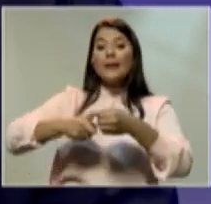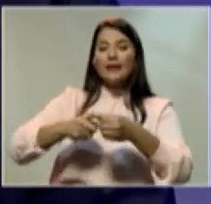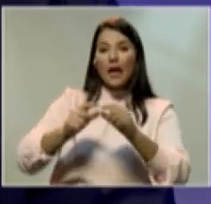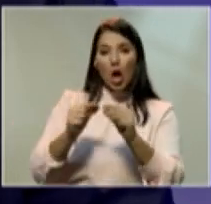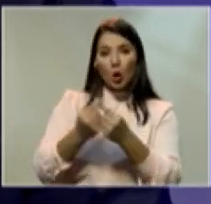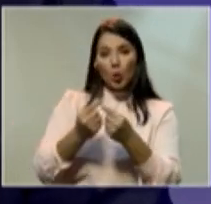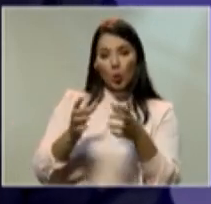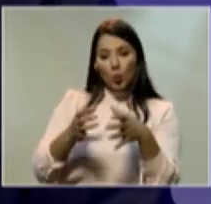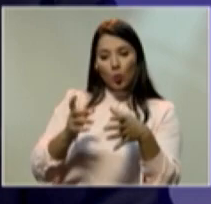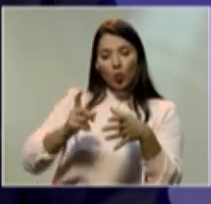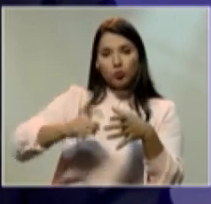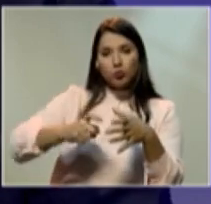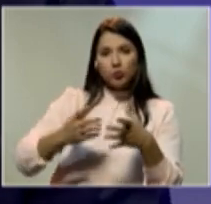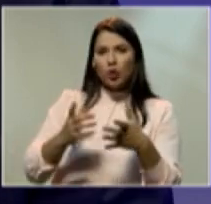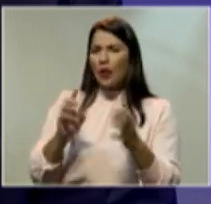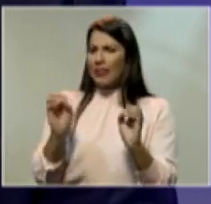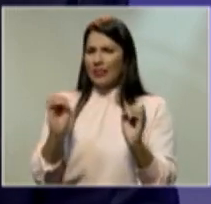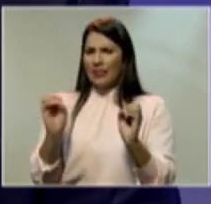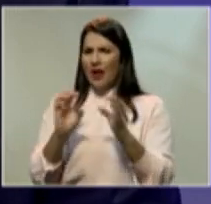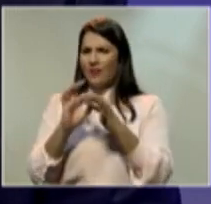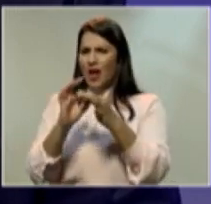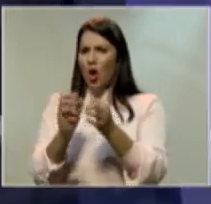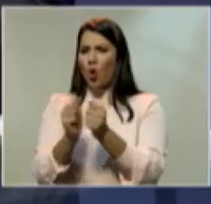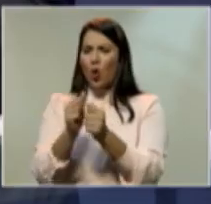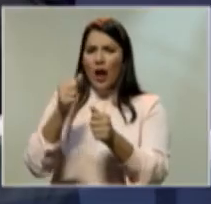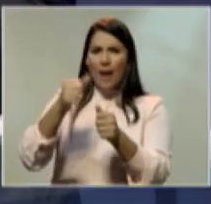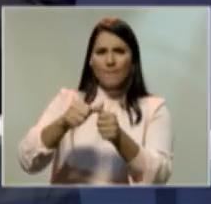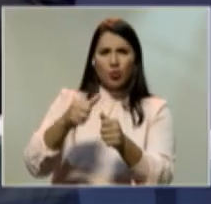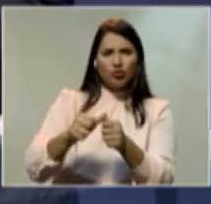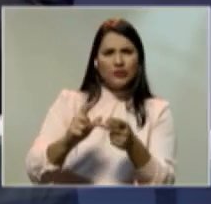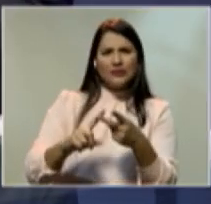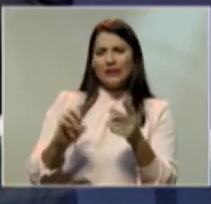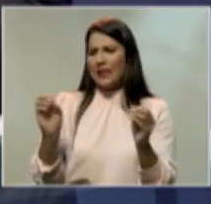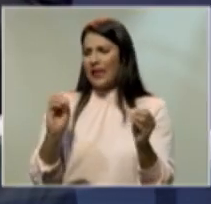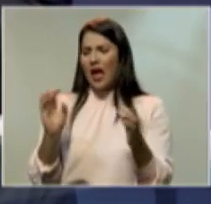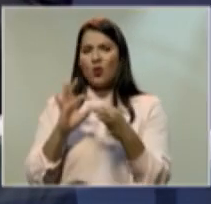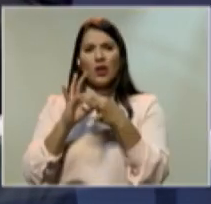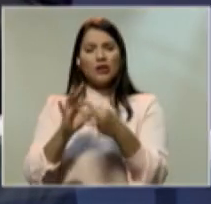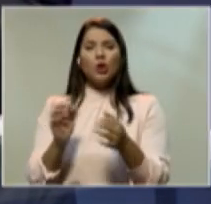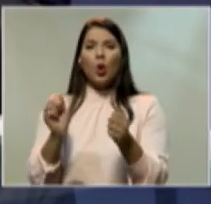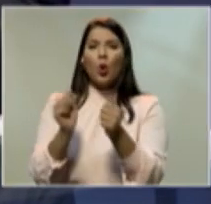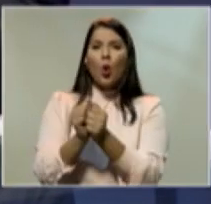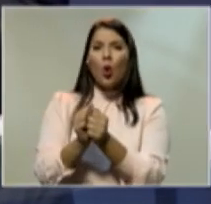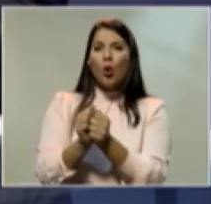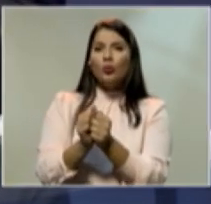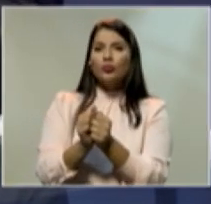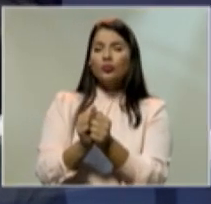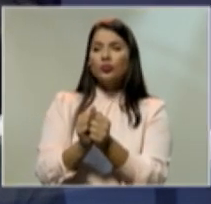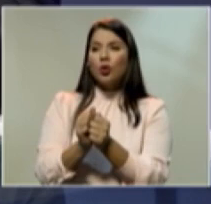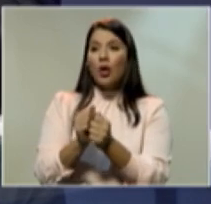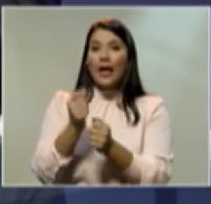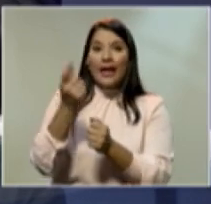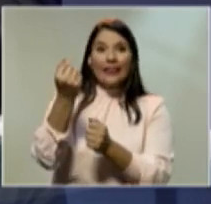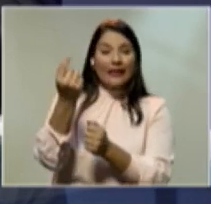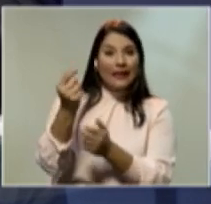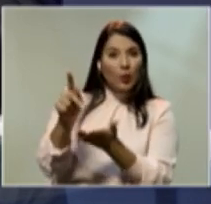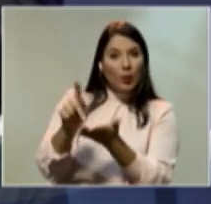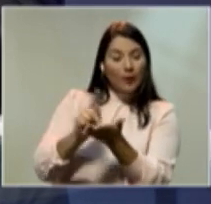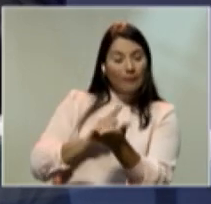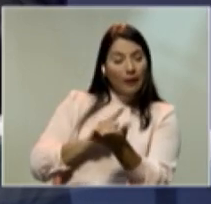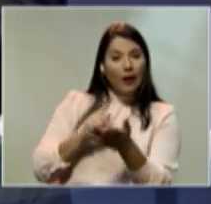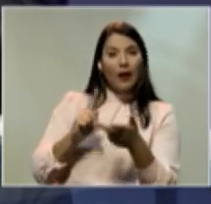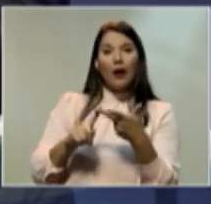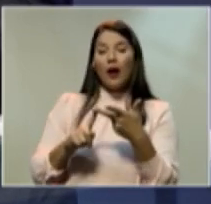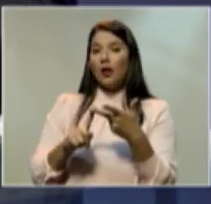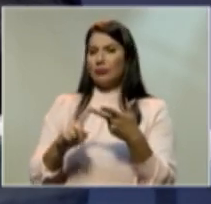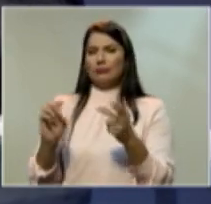con el abolengo o el apellido de una persona, no tiene que ver con sus ingresos